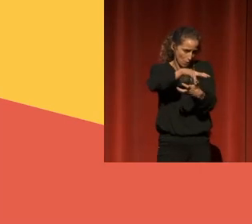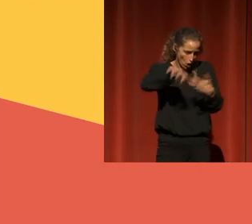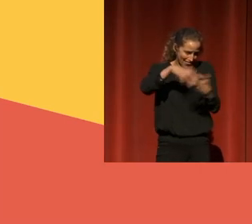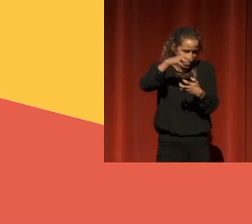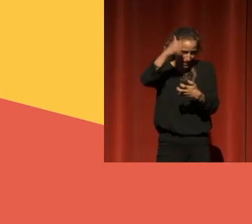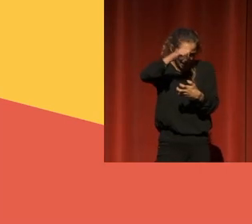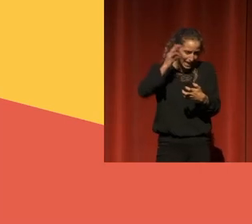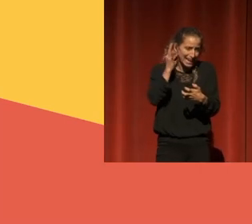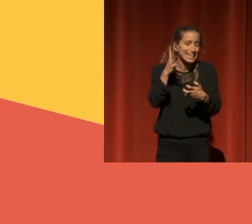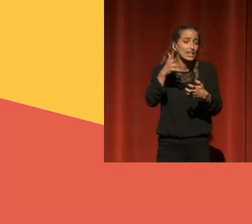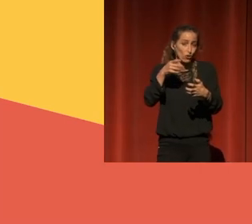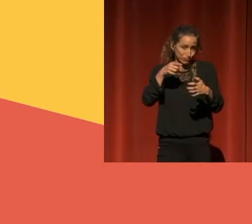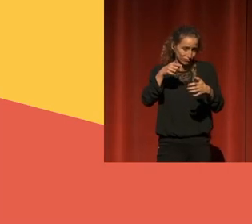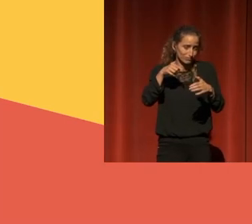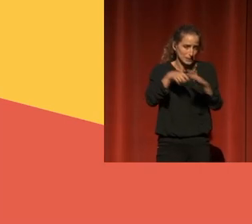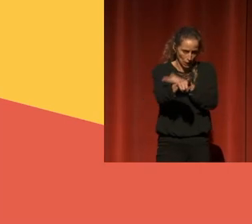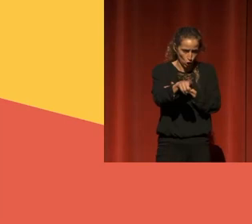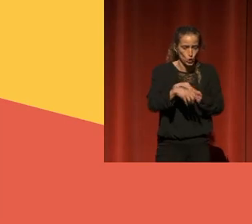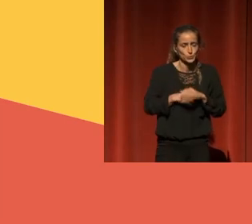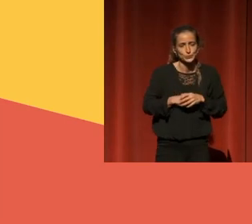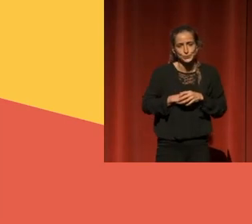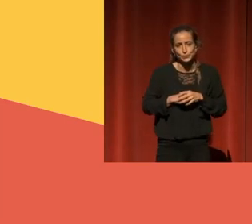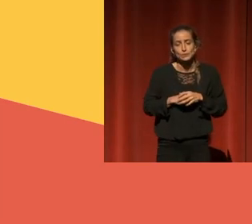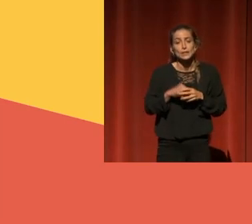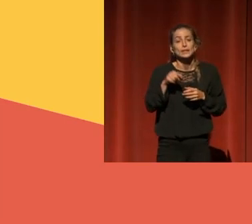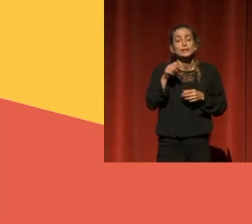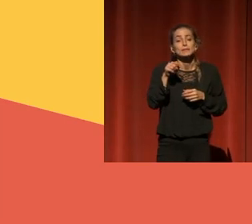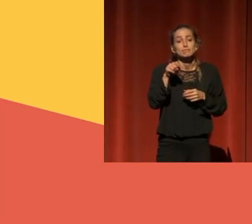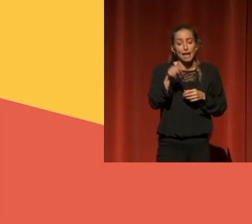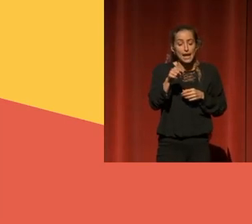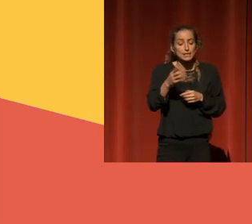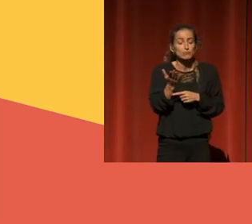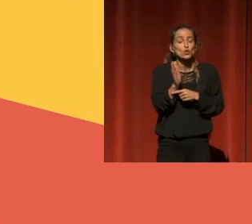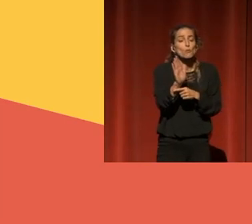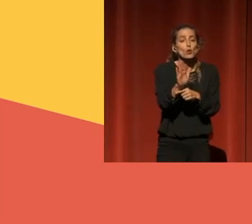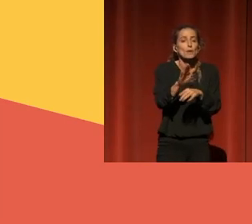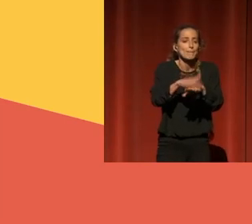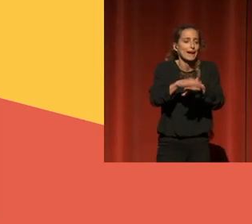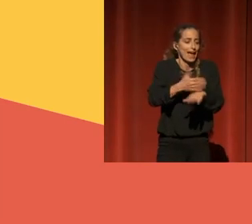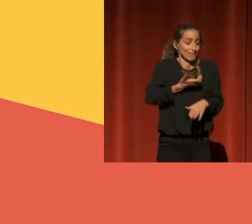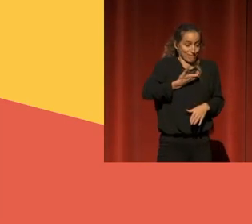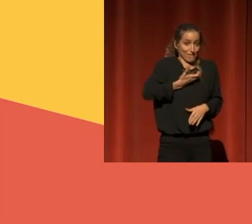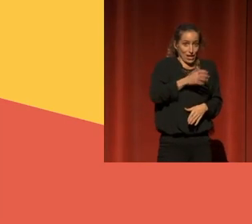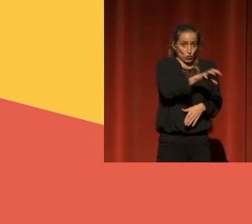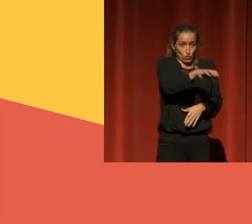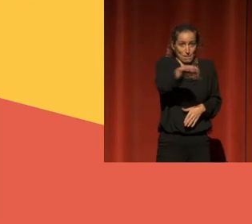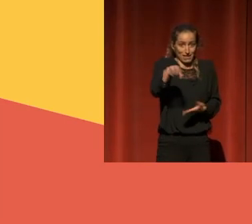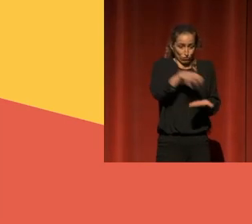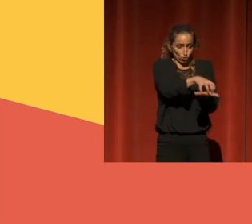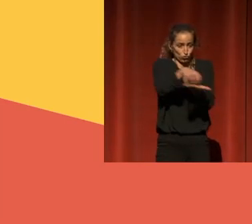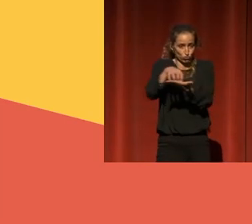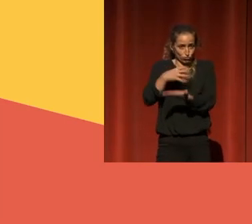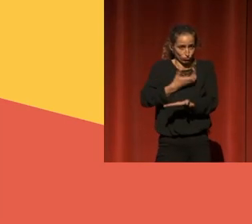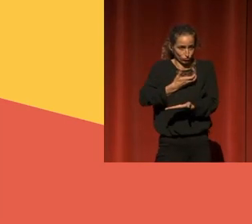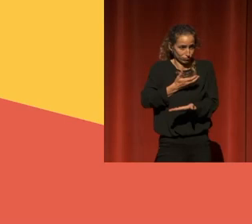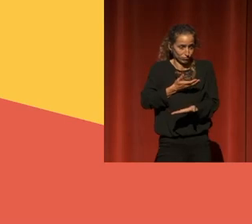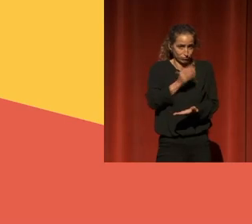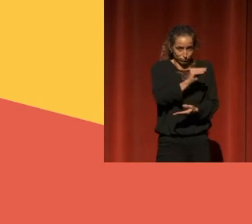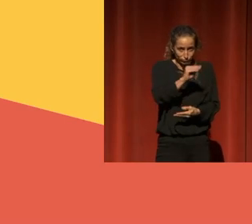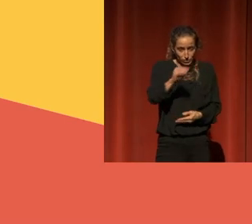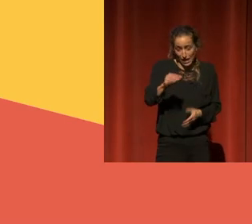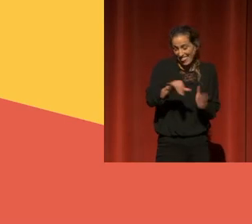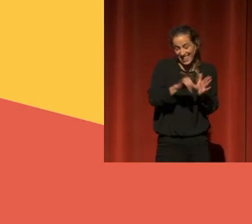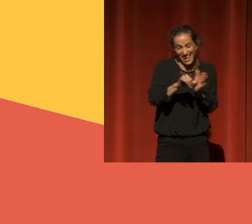Para ello se propone la administración local que es la más cercana a la ciudadanía y Por ende también a